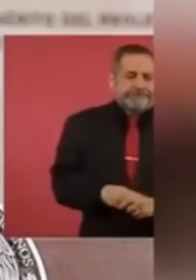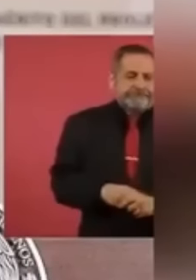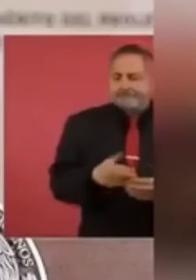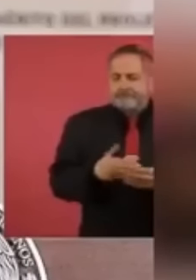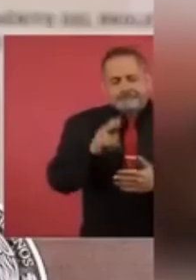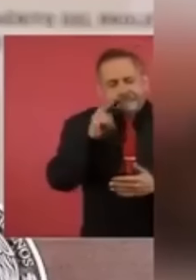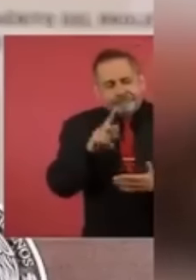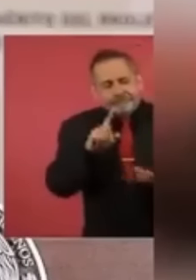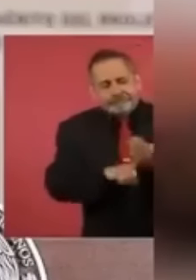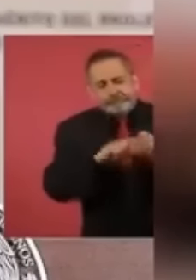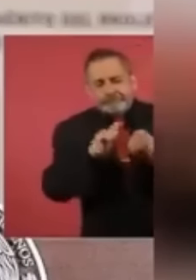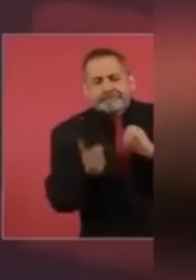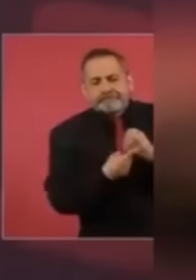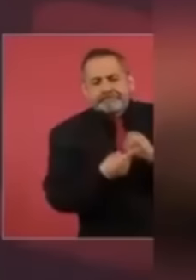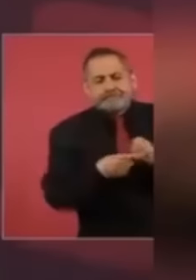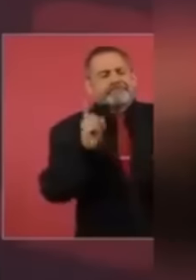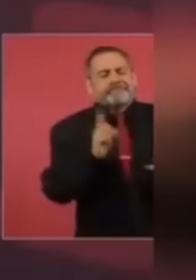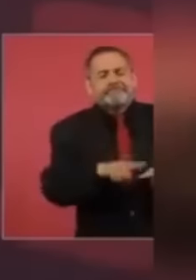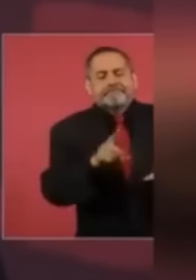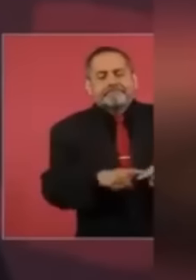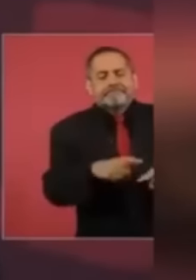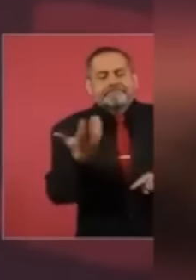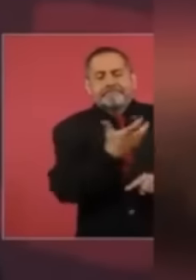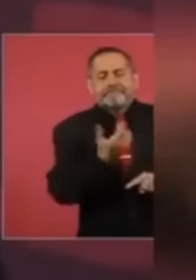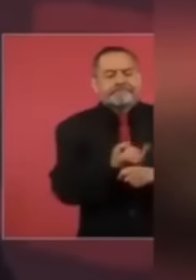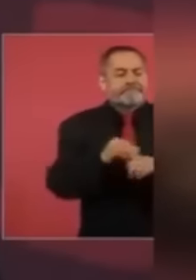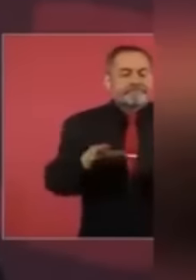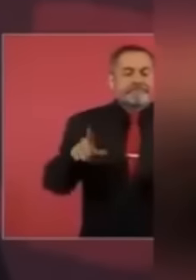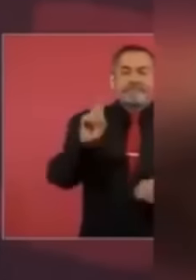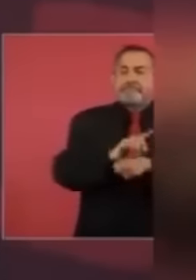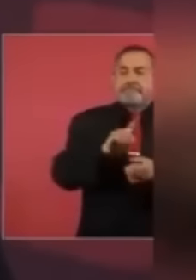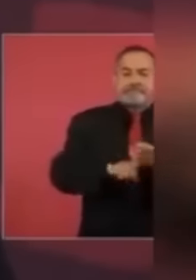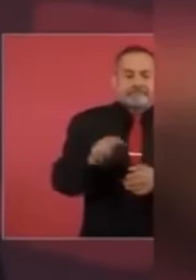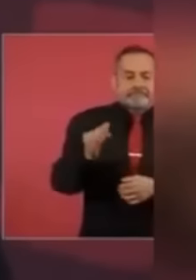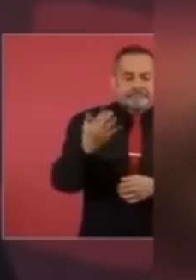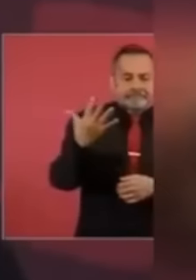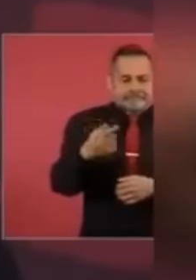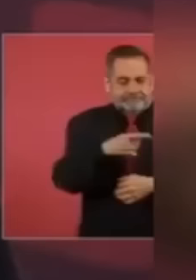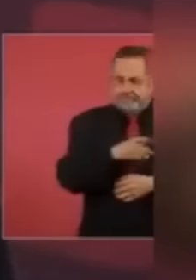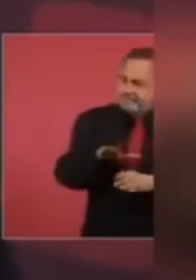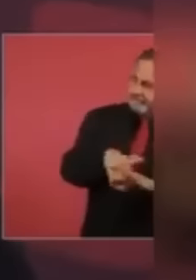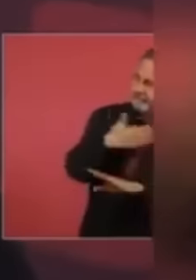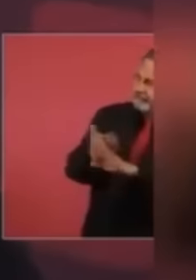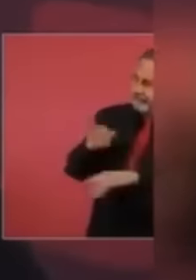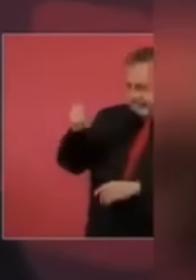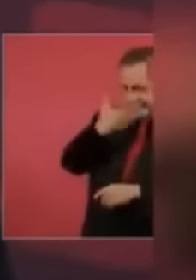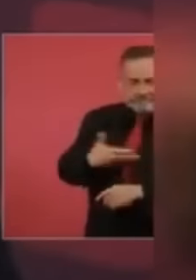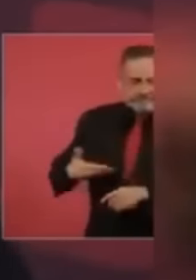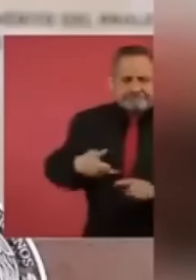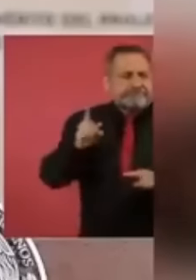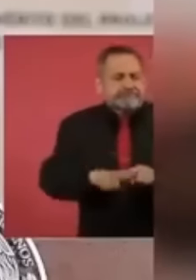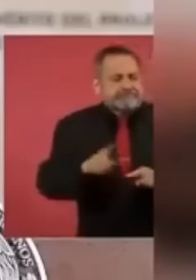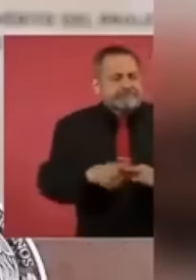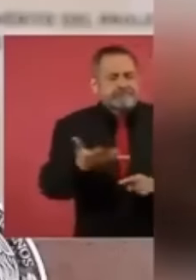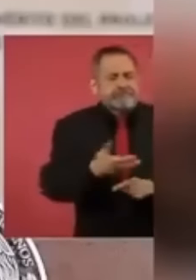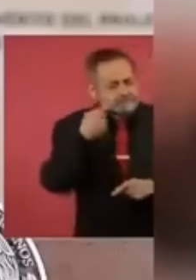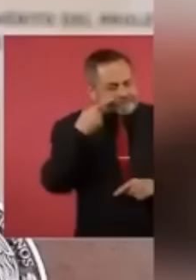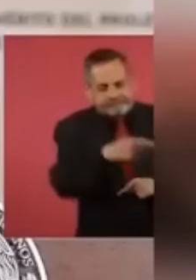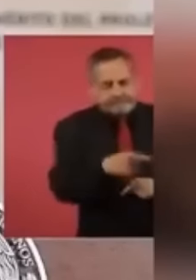a ver quiénes impulsaron en los primeros días desde el 5 de febrero los ataques en contra del presidente Andrés Manuel López